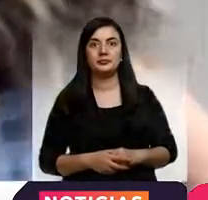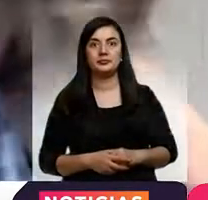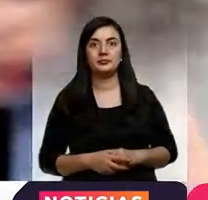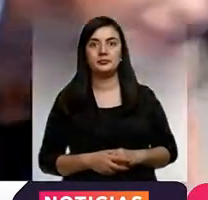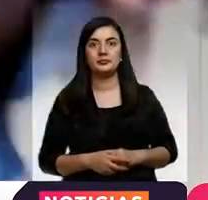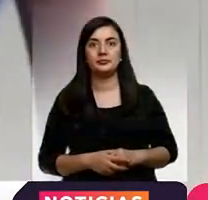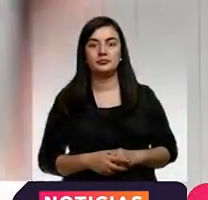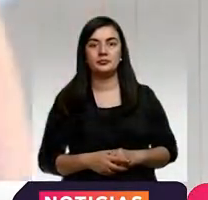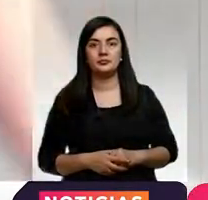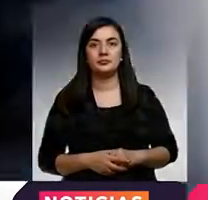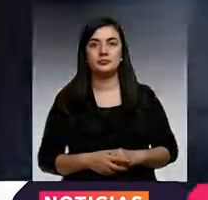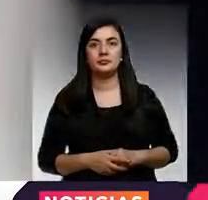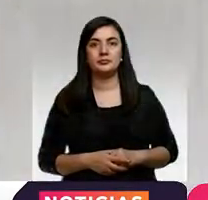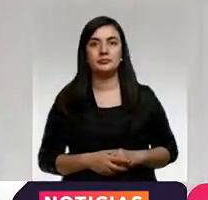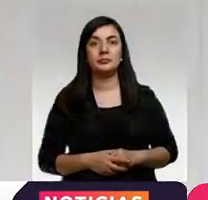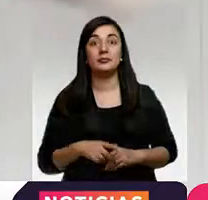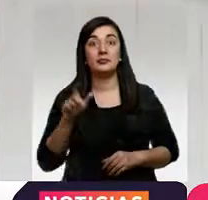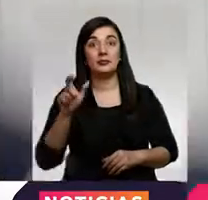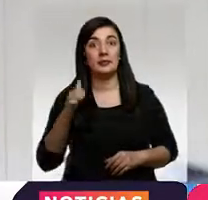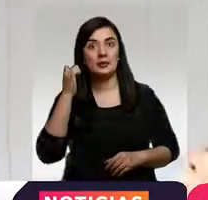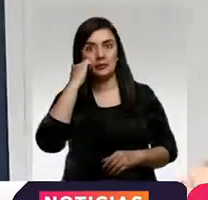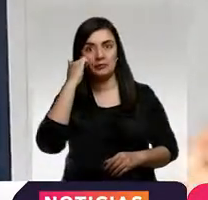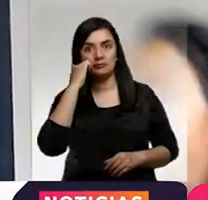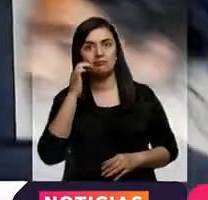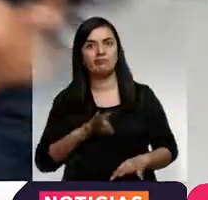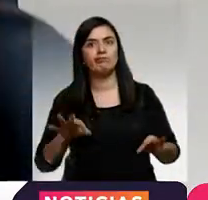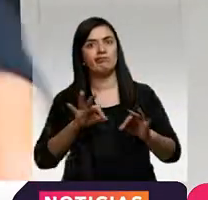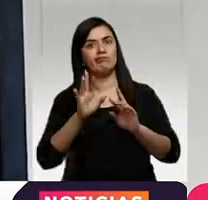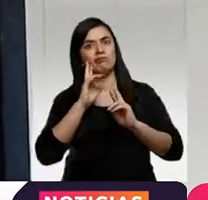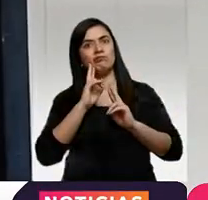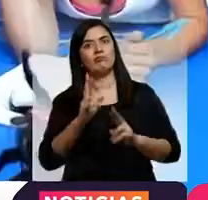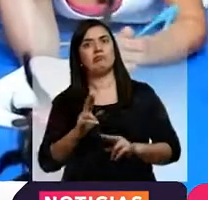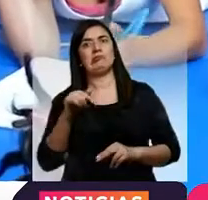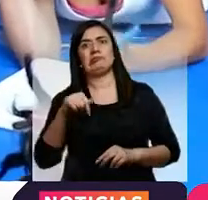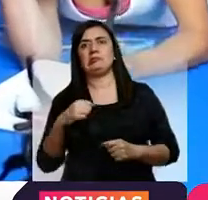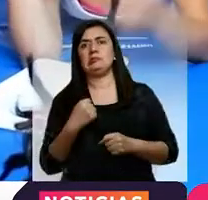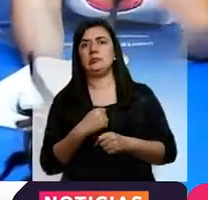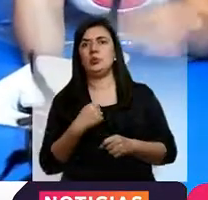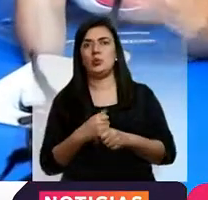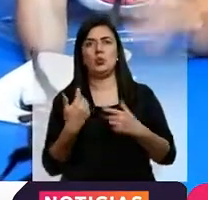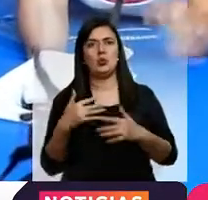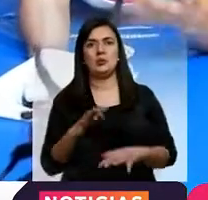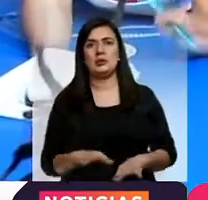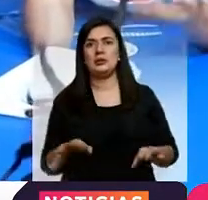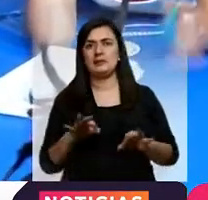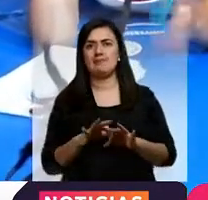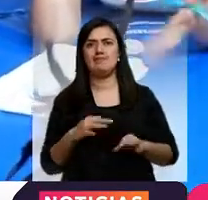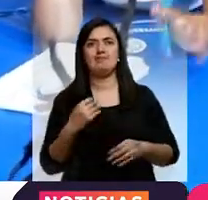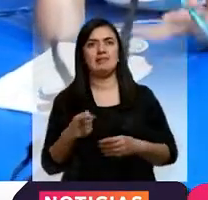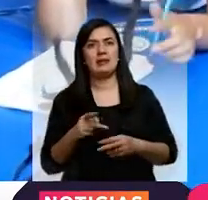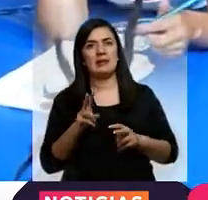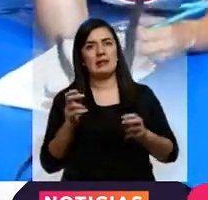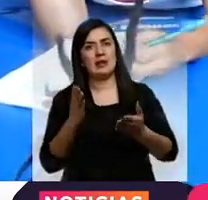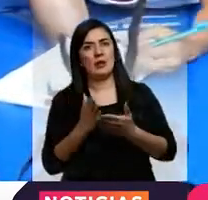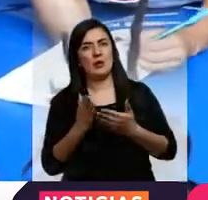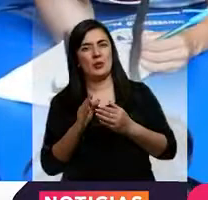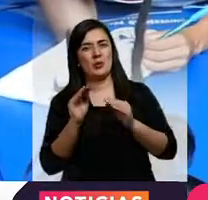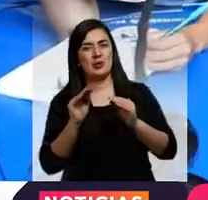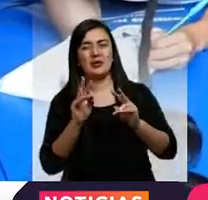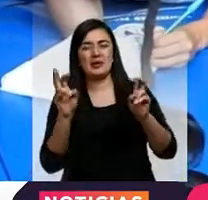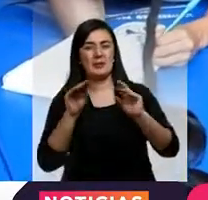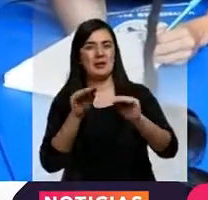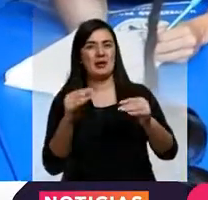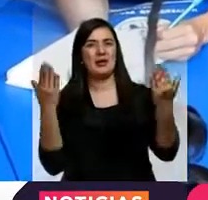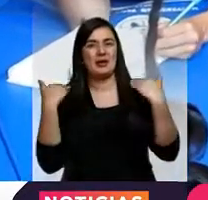Fluido. Para el docente es un reconocimiento a la labor que especialmente se realiza de educación física desde el tema del